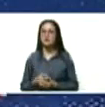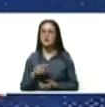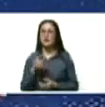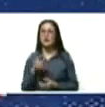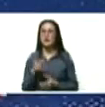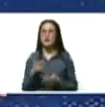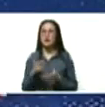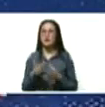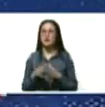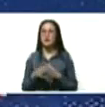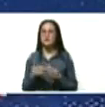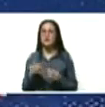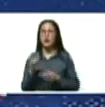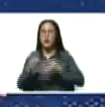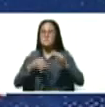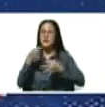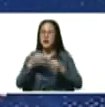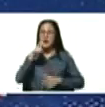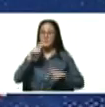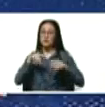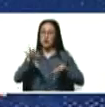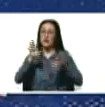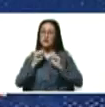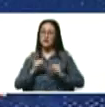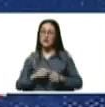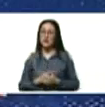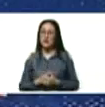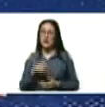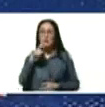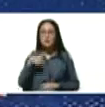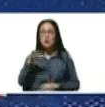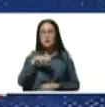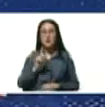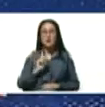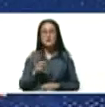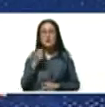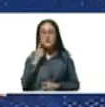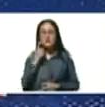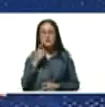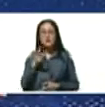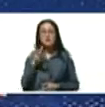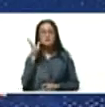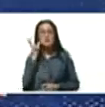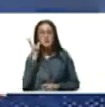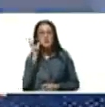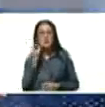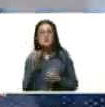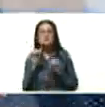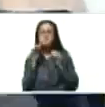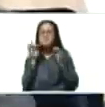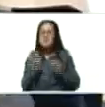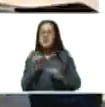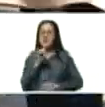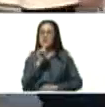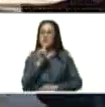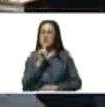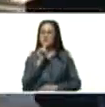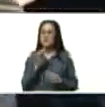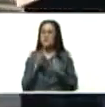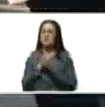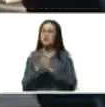El buggy. Correcto. Vamos a explicarle bien a la gente para que entienda bien. Nuestro pueblo tiene que estar siempre bien informado de todo. Adelante. Nosotros tenemos